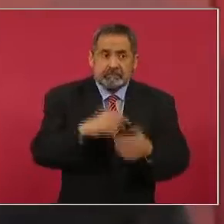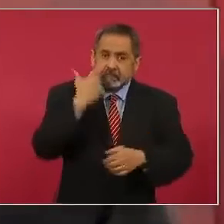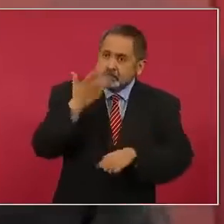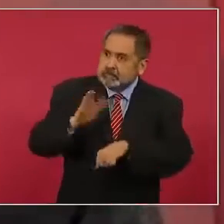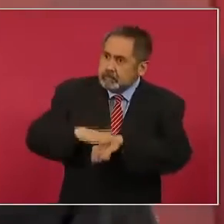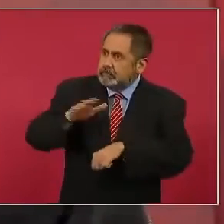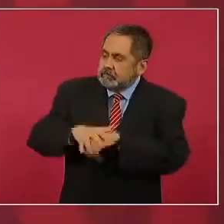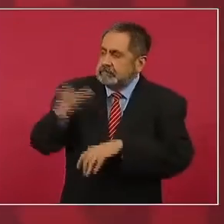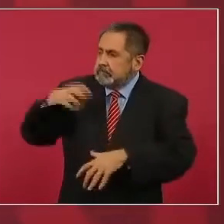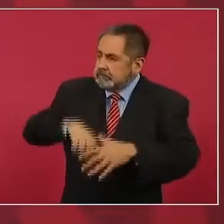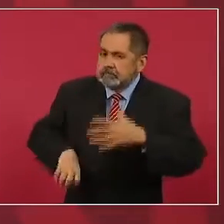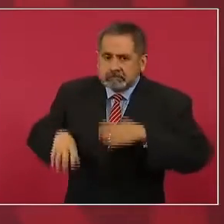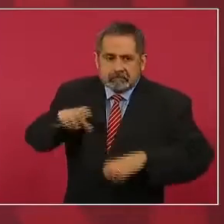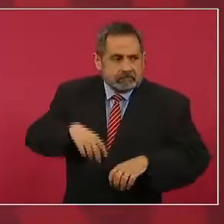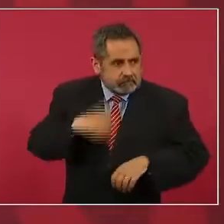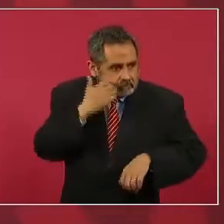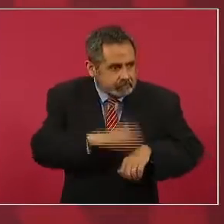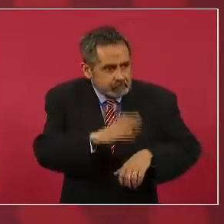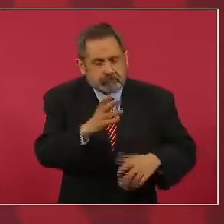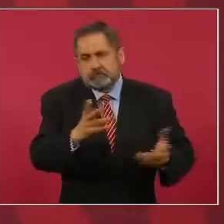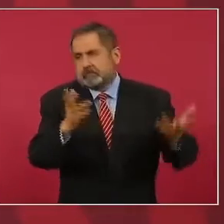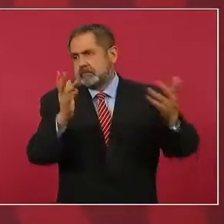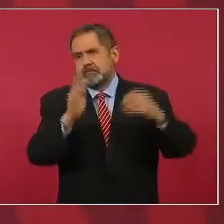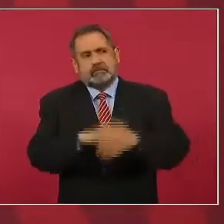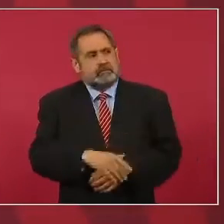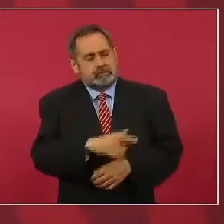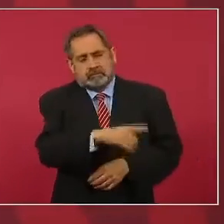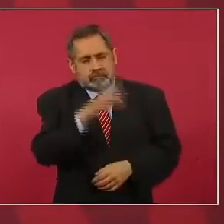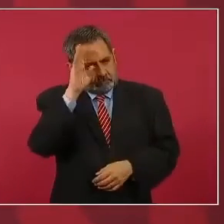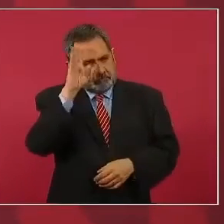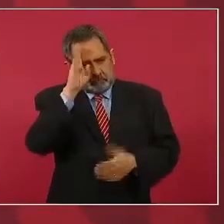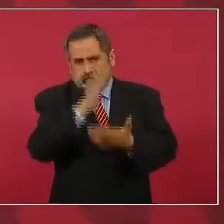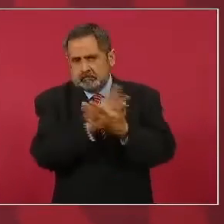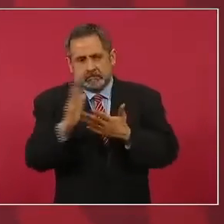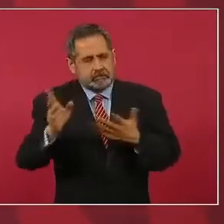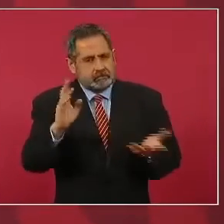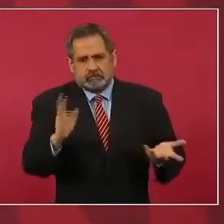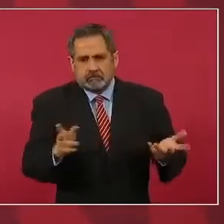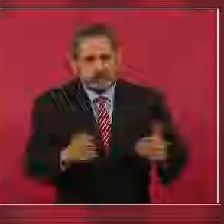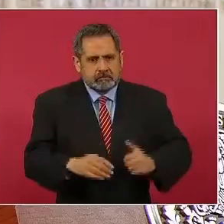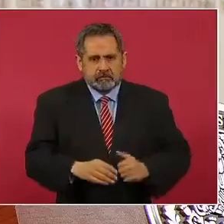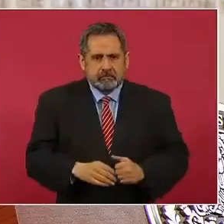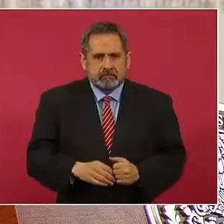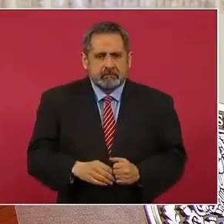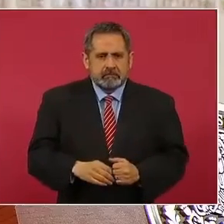quieren más. No tienen llenadera.